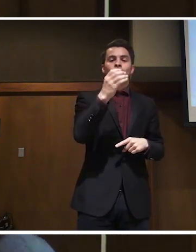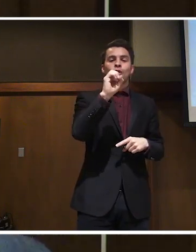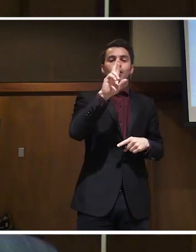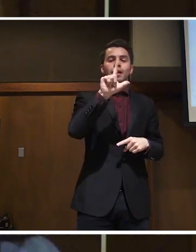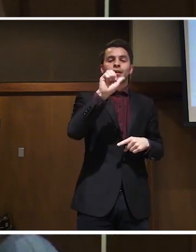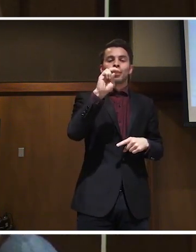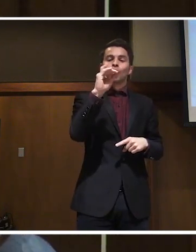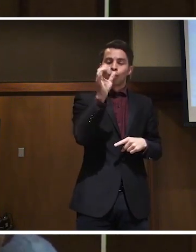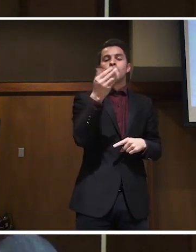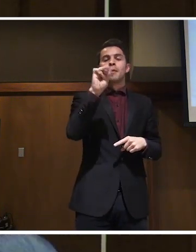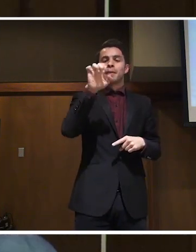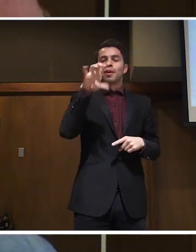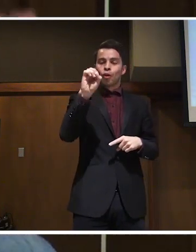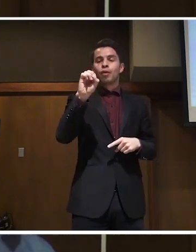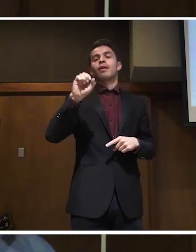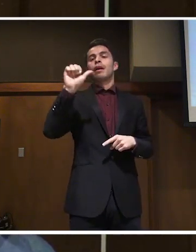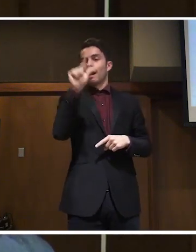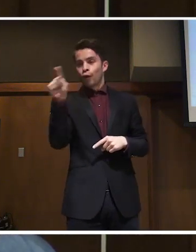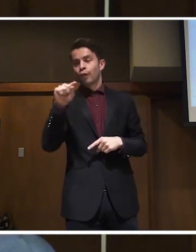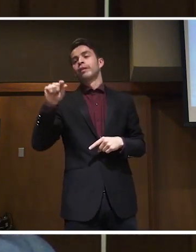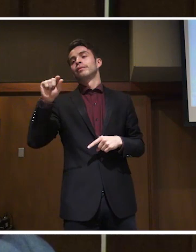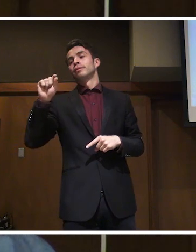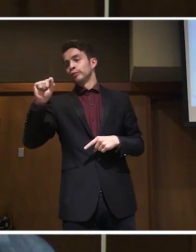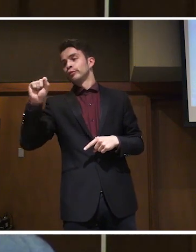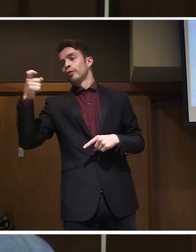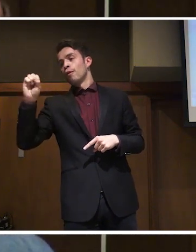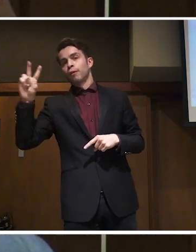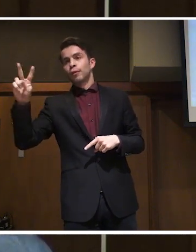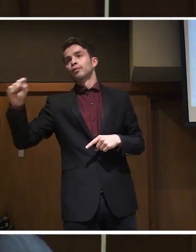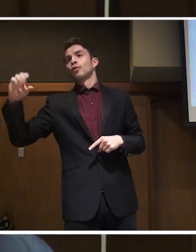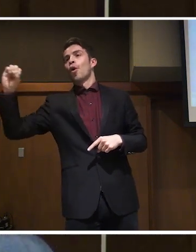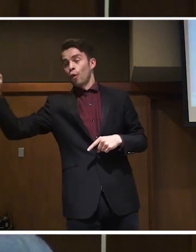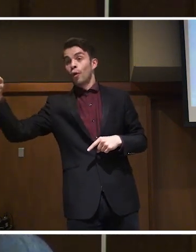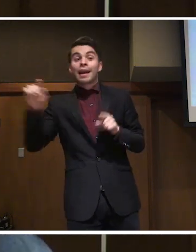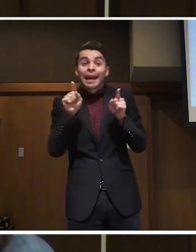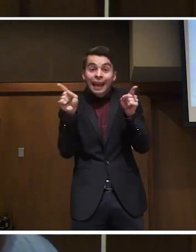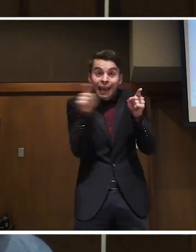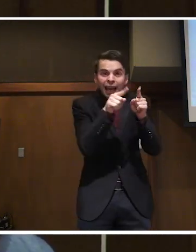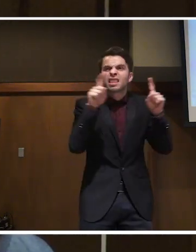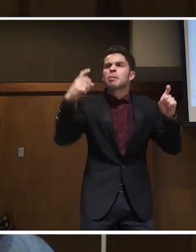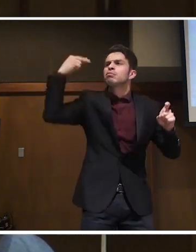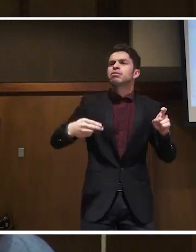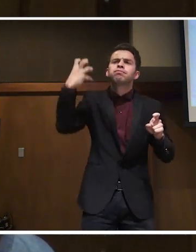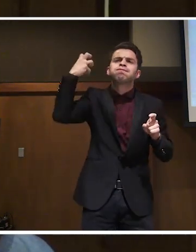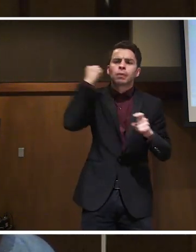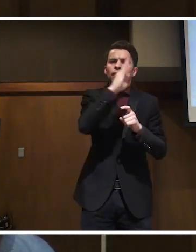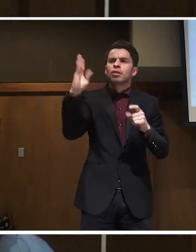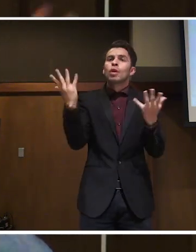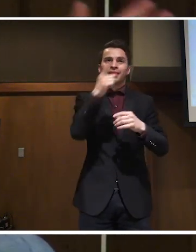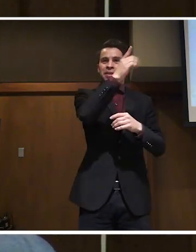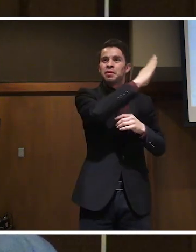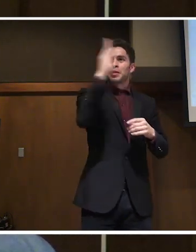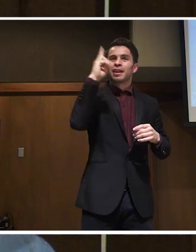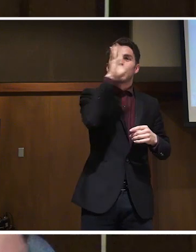hay 4 o 5 artículos sobre la historia de esta biblioteca, la historia de las bibliotecas en Colombia, incluyendo la Biblioteca Nacional,